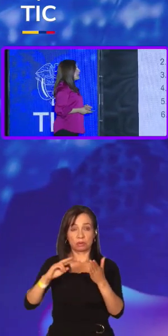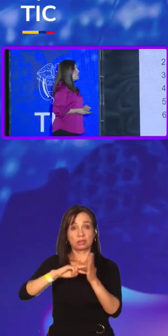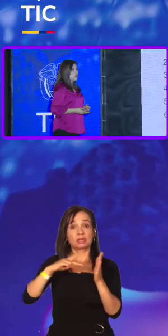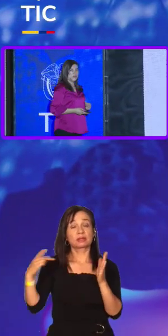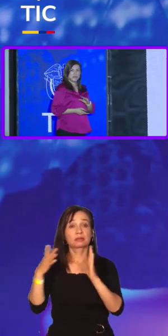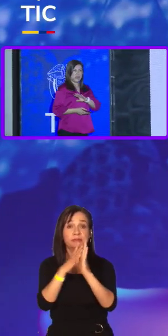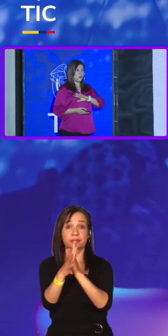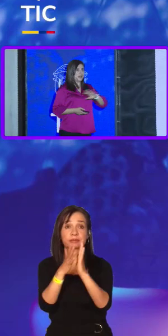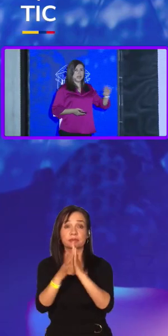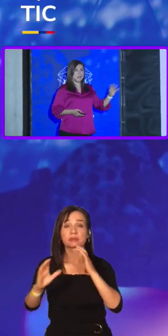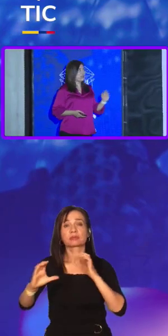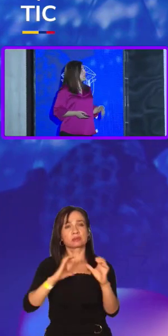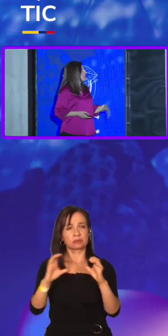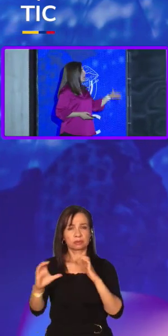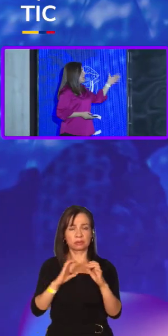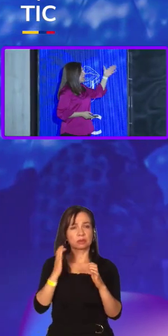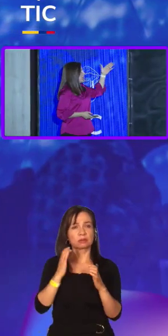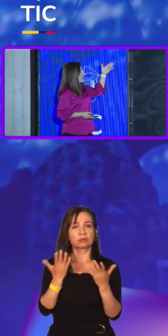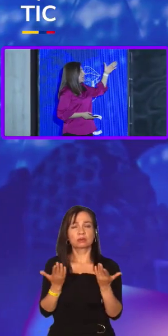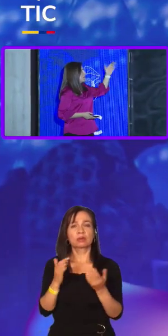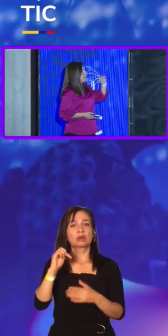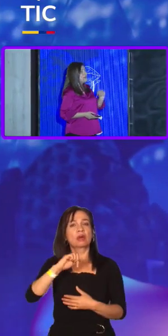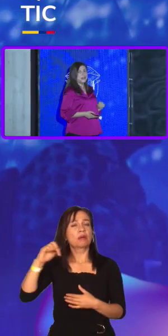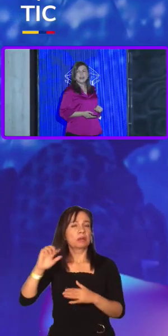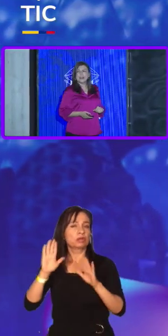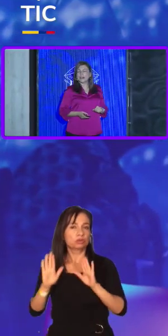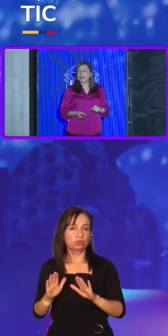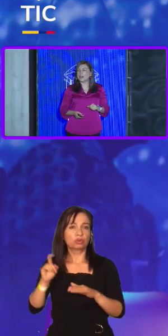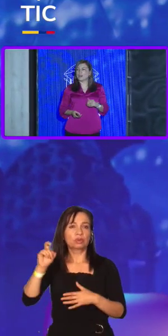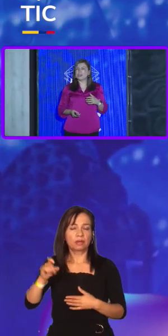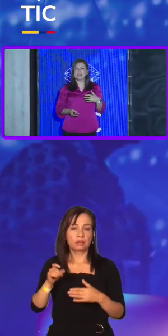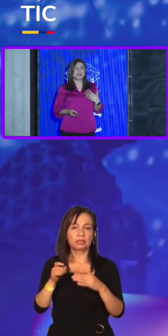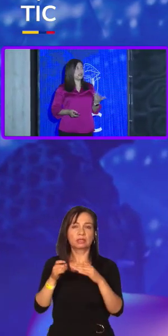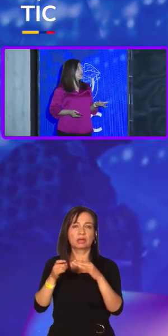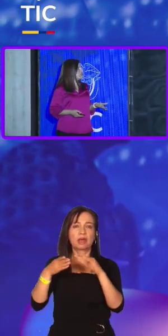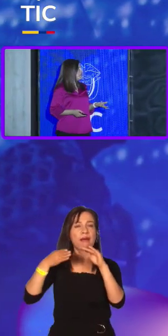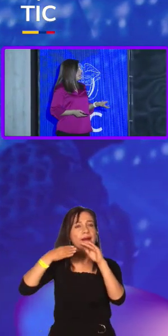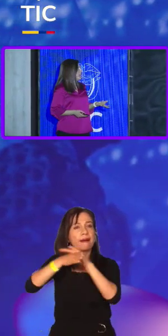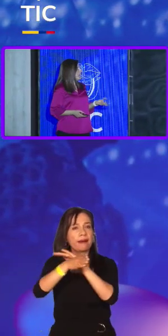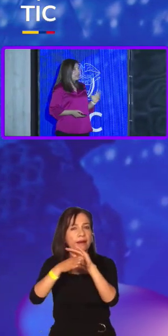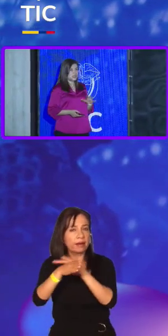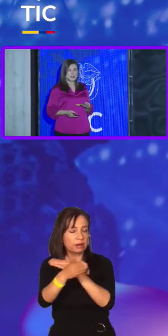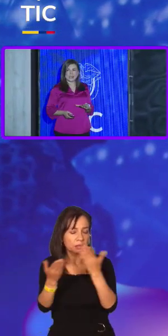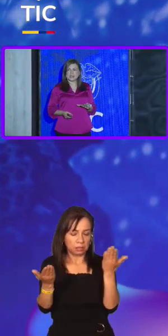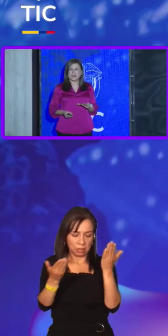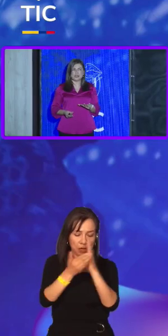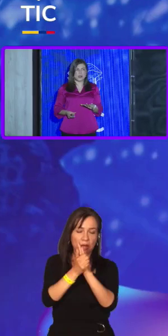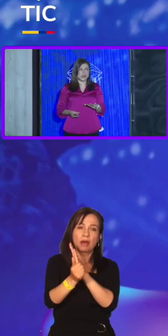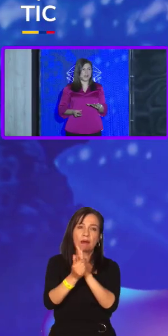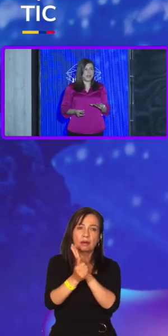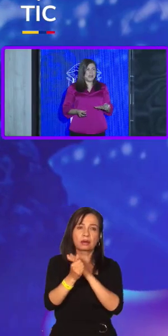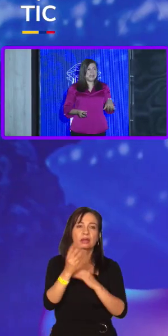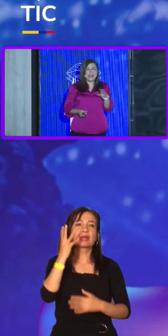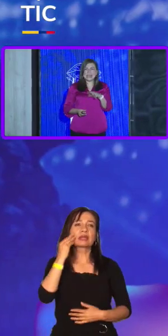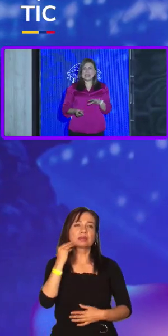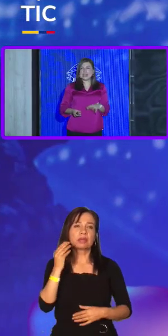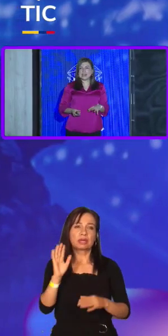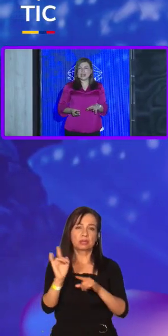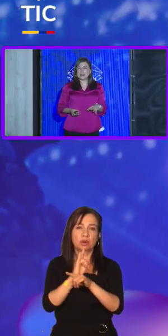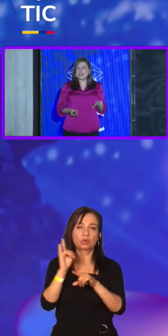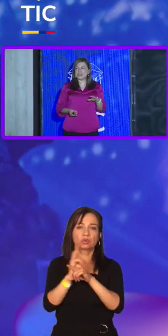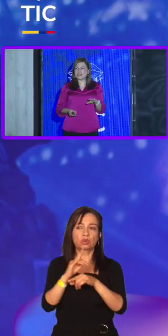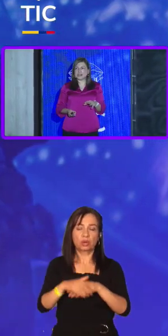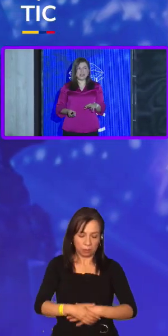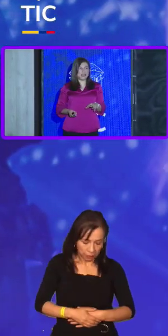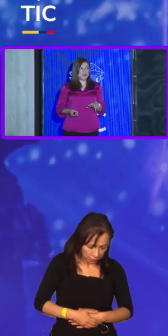información y comunicación en cualquier aplicación tiene que ser accesible, tiene que considerar la usabilidad y la experiencia de usuario. Nadie